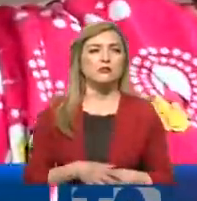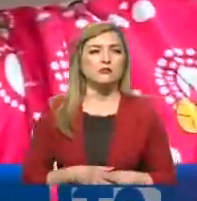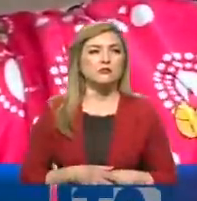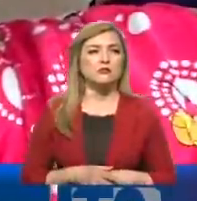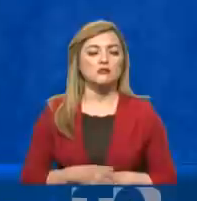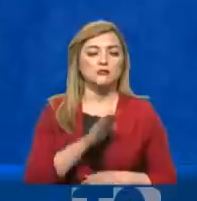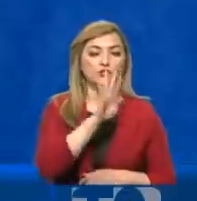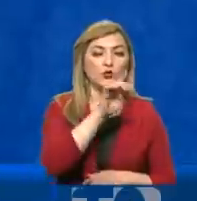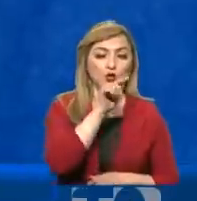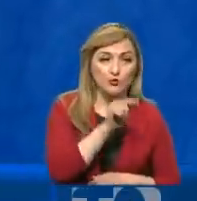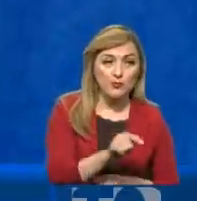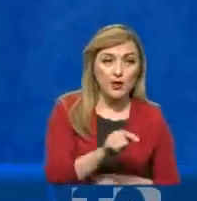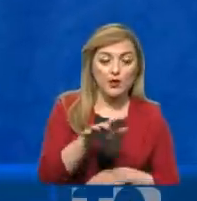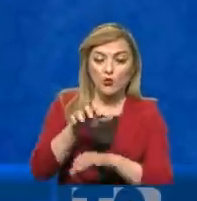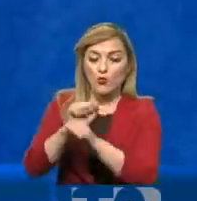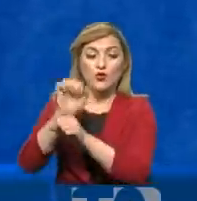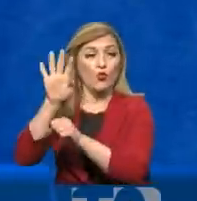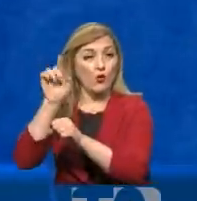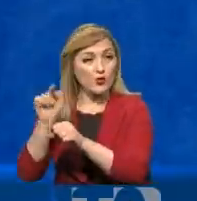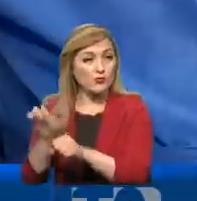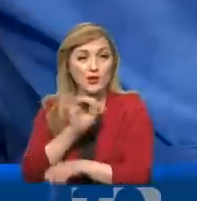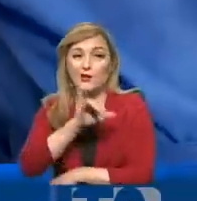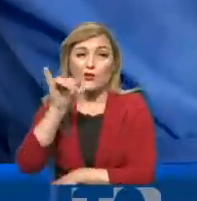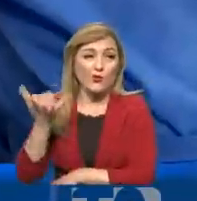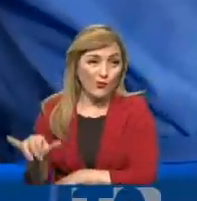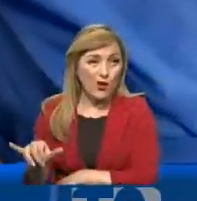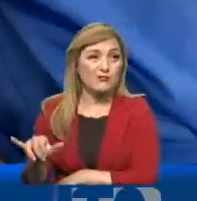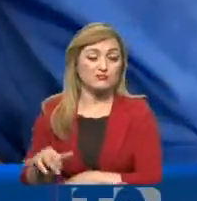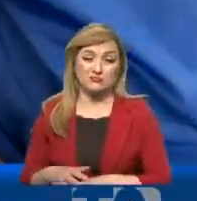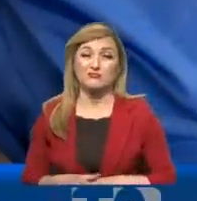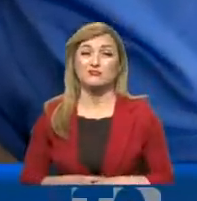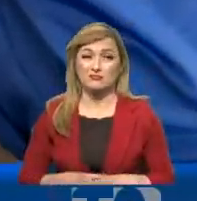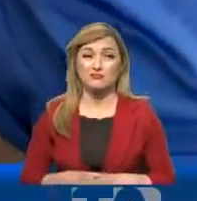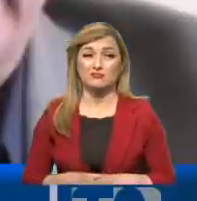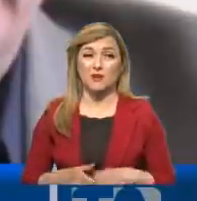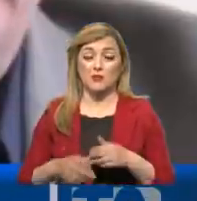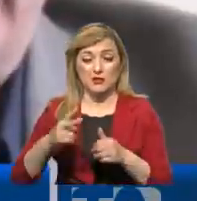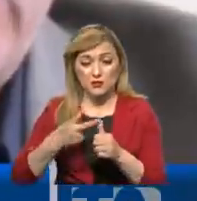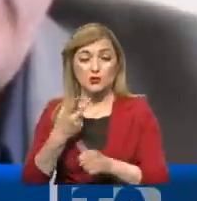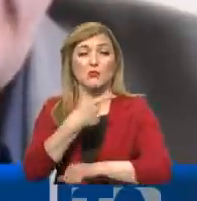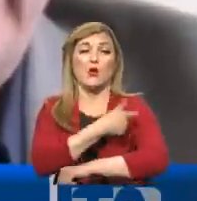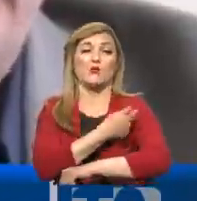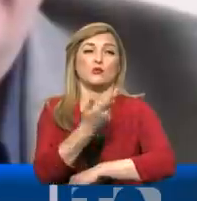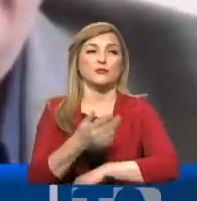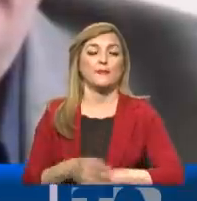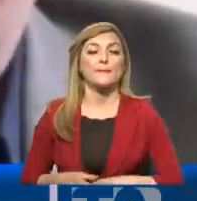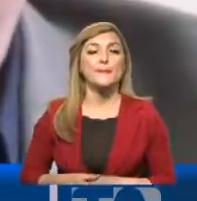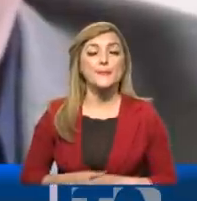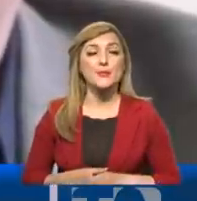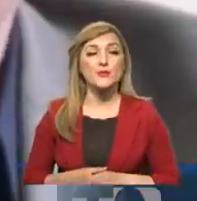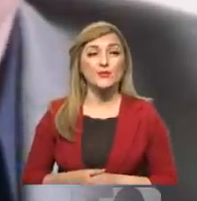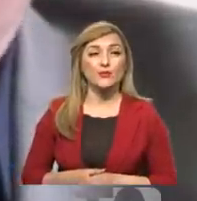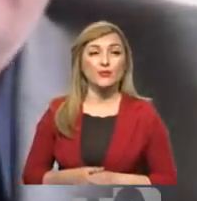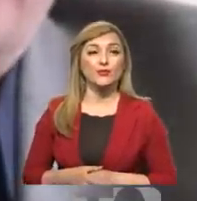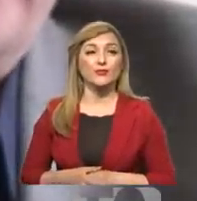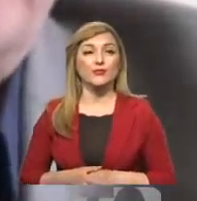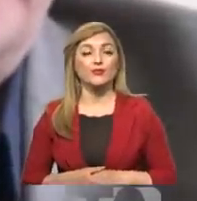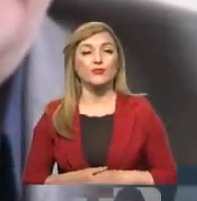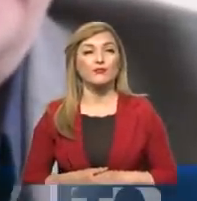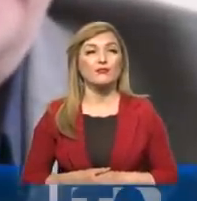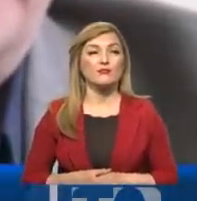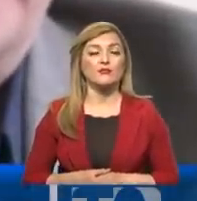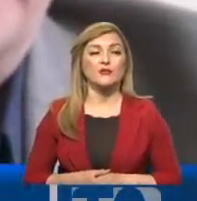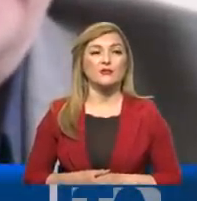colocar 4.000 y reservar una cantidad igual para evitar romper con el proceso. Y eso puede llevar a la generación